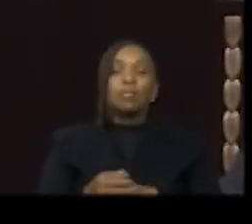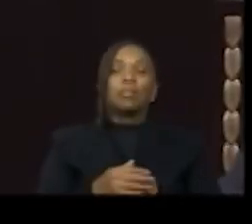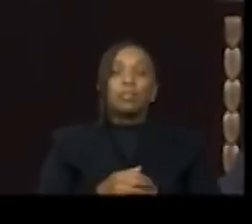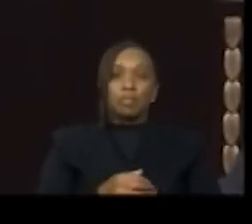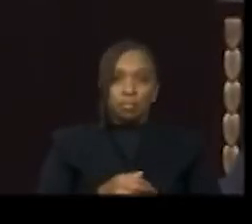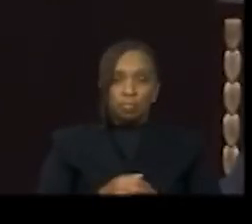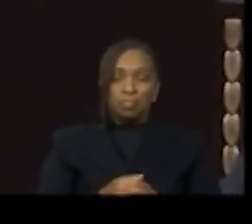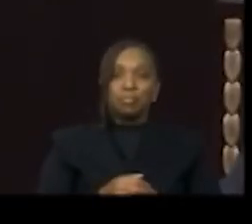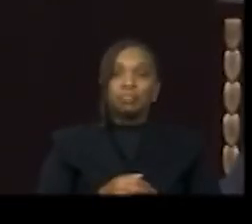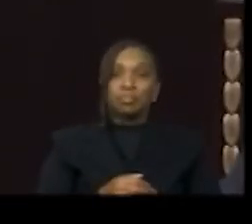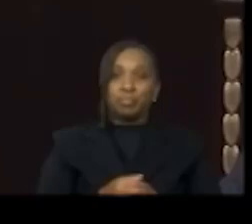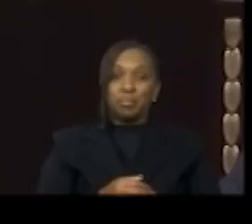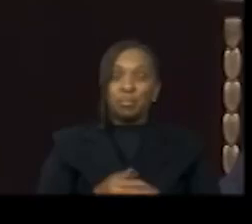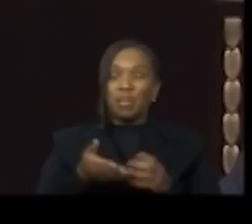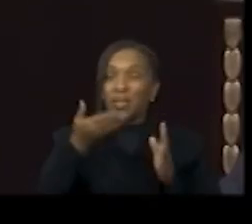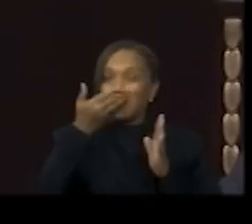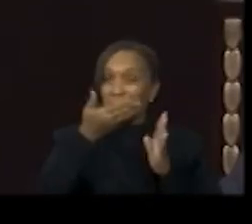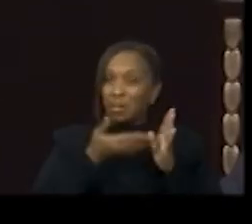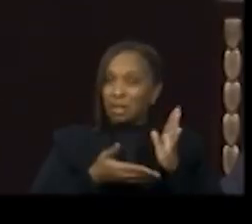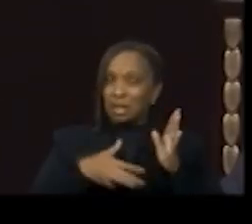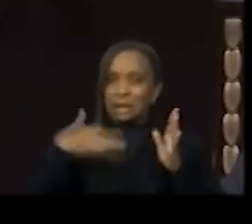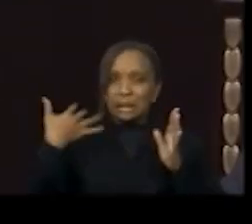90 ha sido para